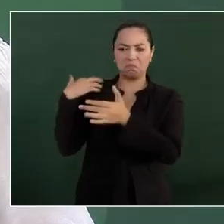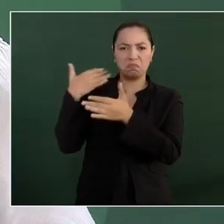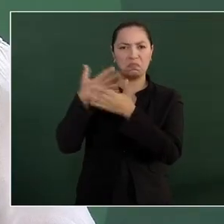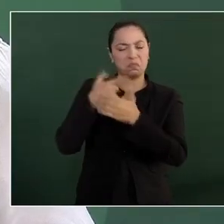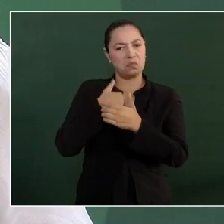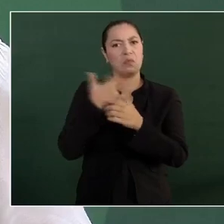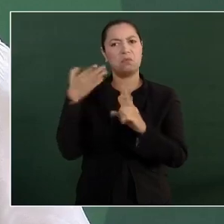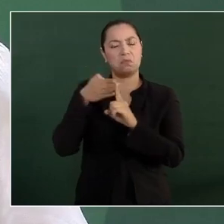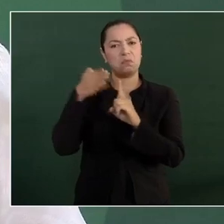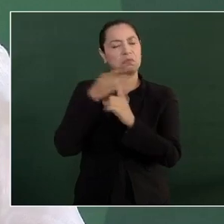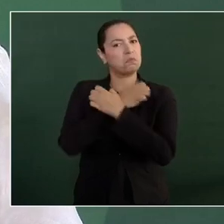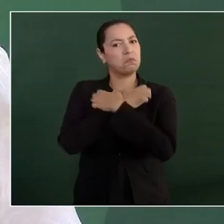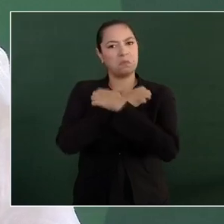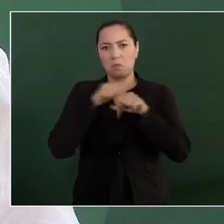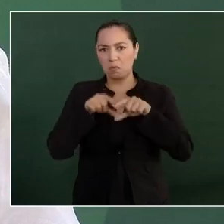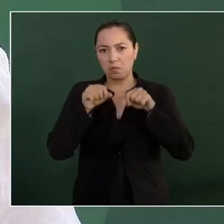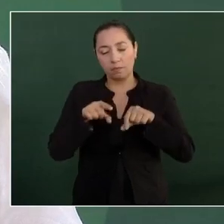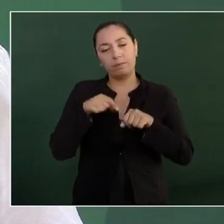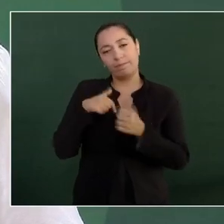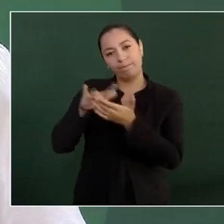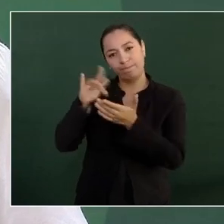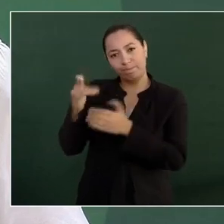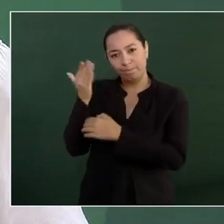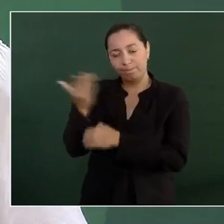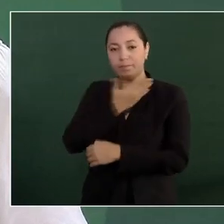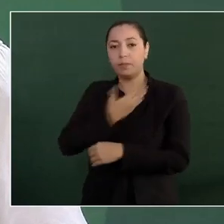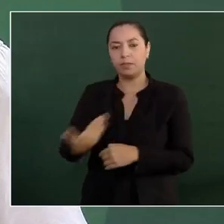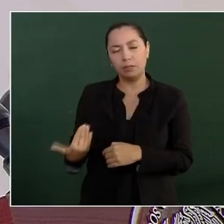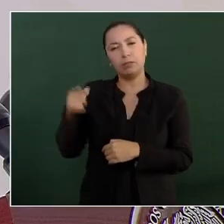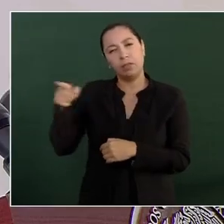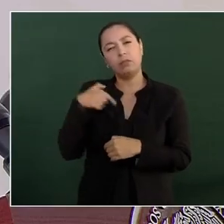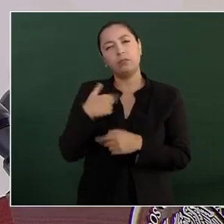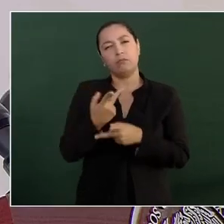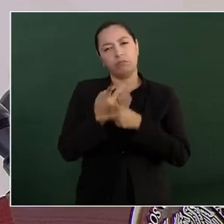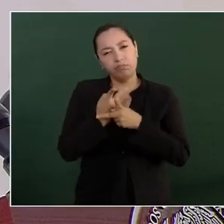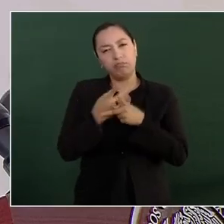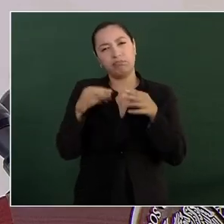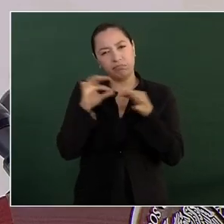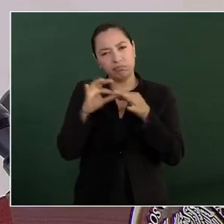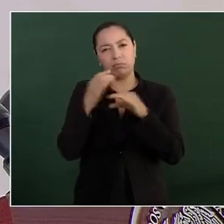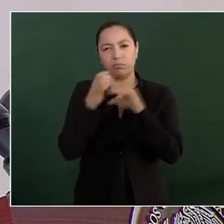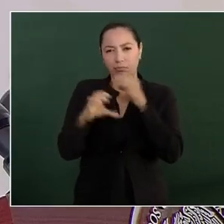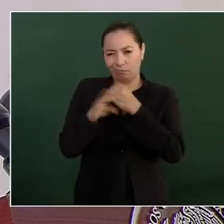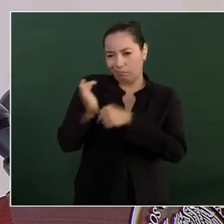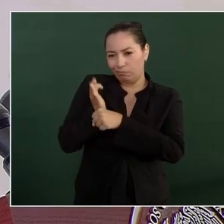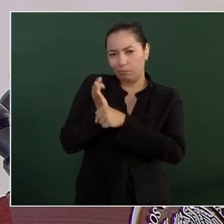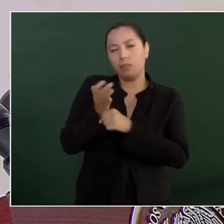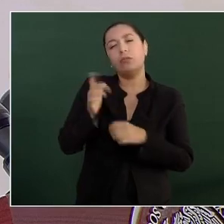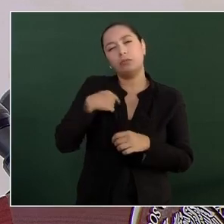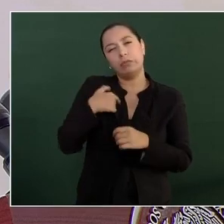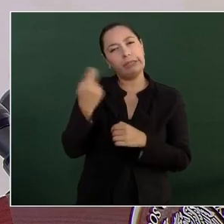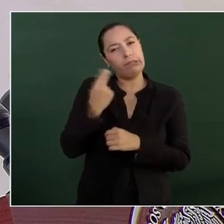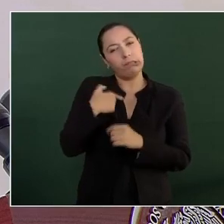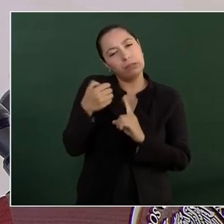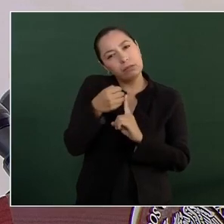yo le agradezco mucho al presidente que me tolere que hable esto, porque yo necesitaba